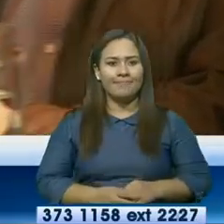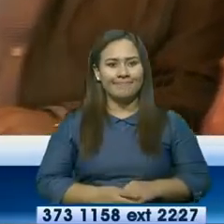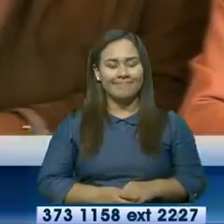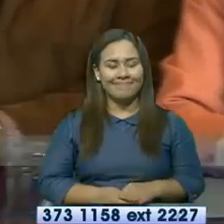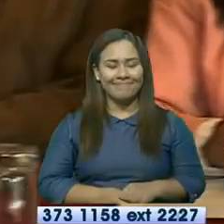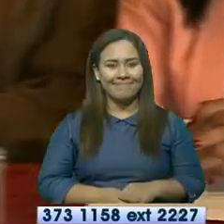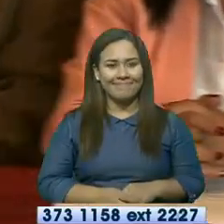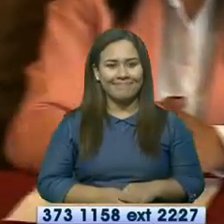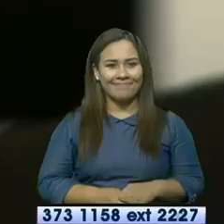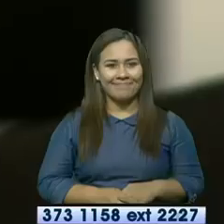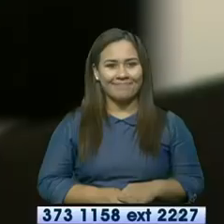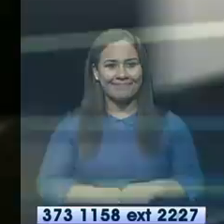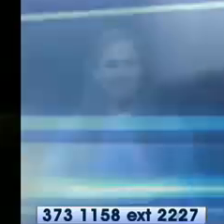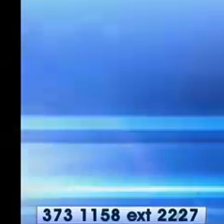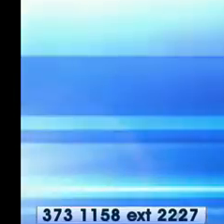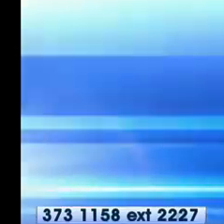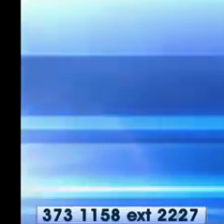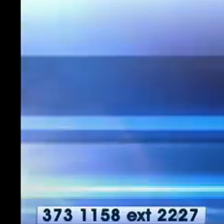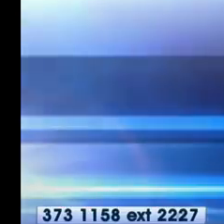homero